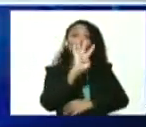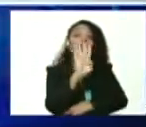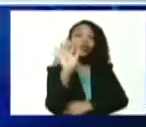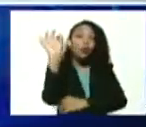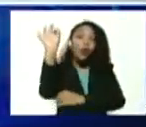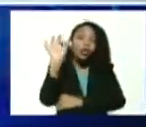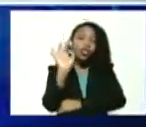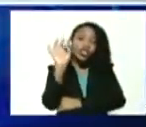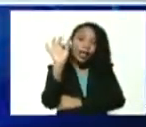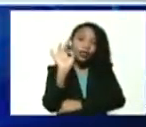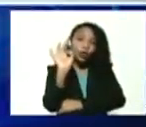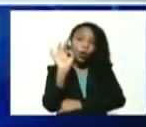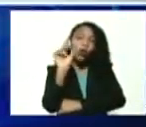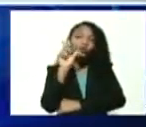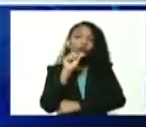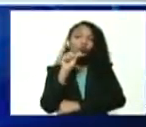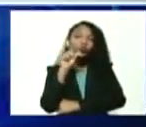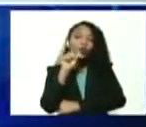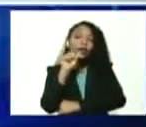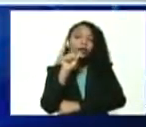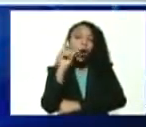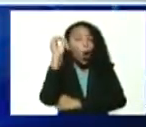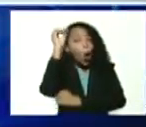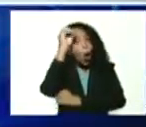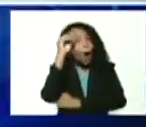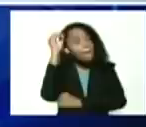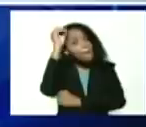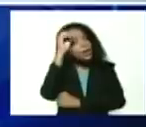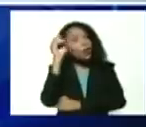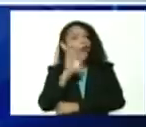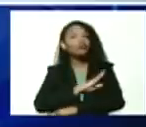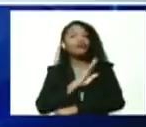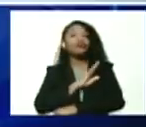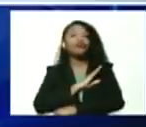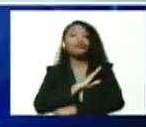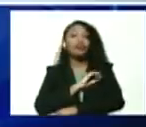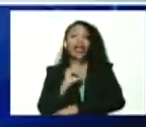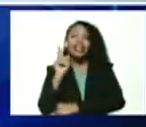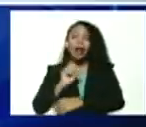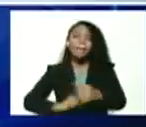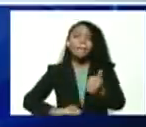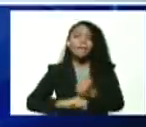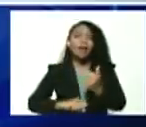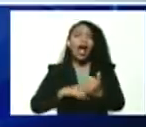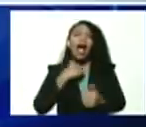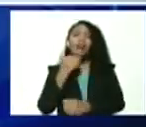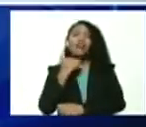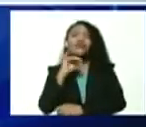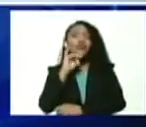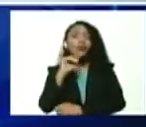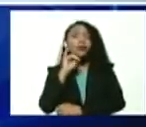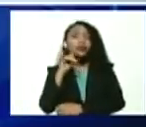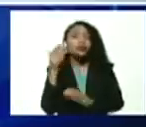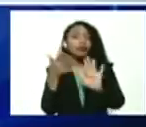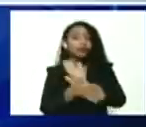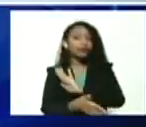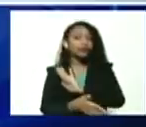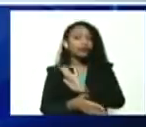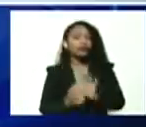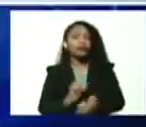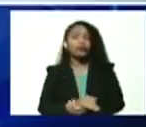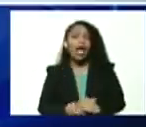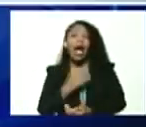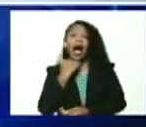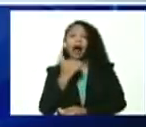4% de los tweets de opinión eran avalados por alguna información. Por